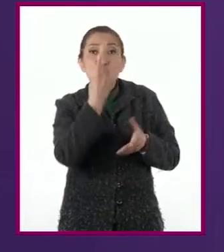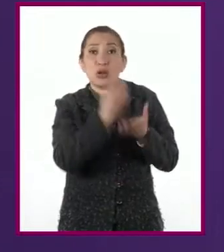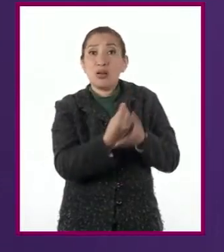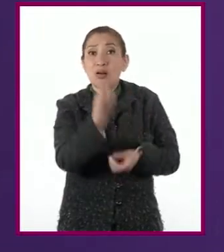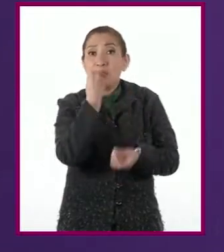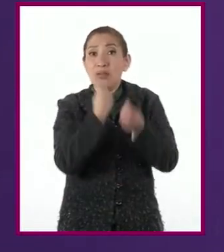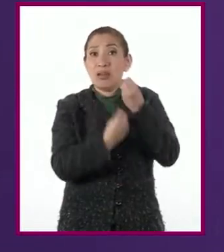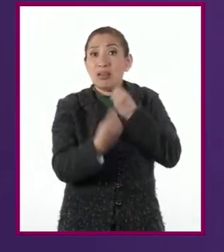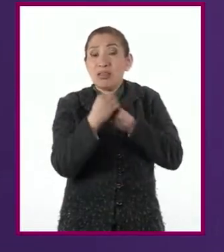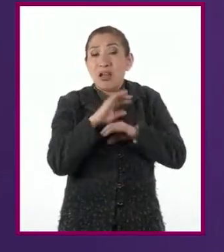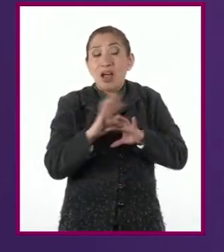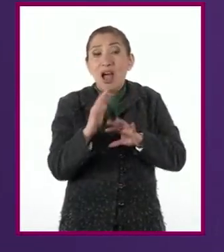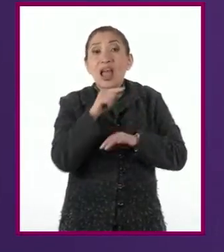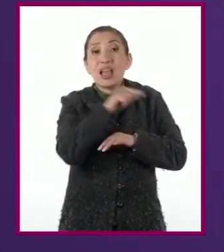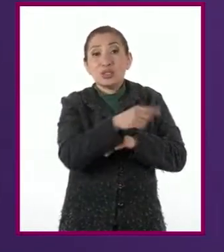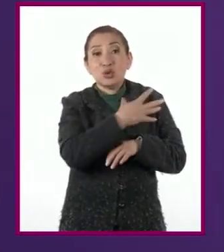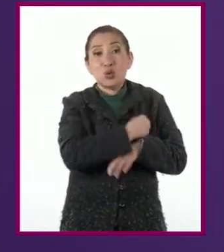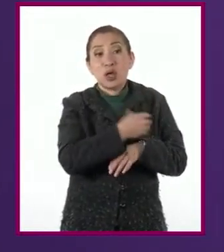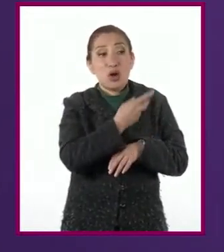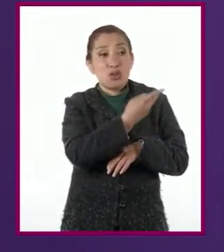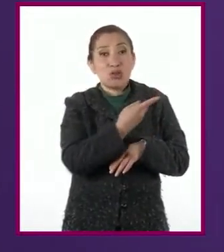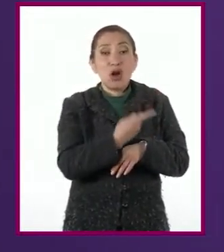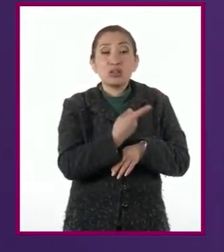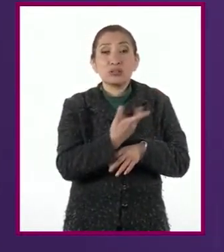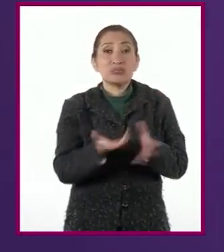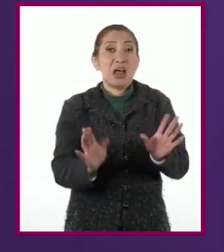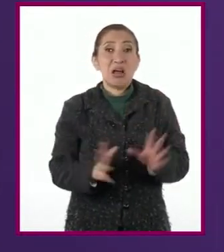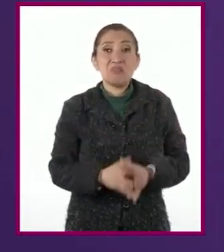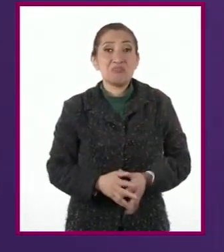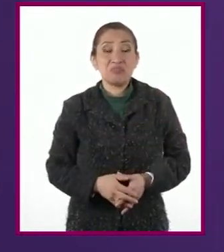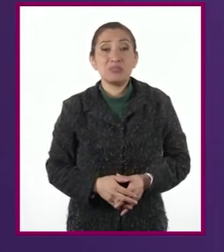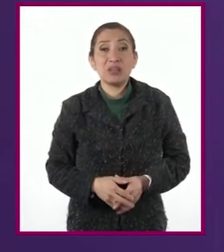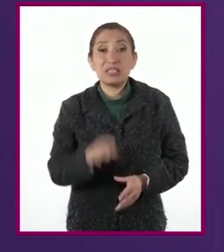lo único que tenían ella y su hijo para